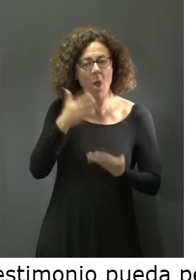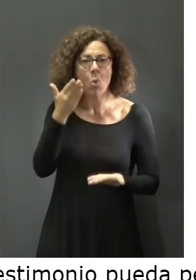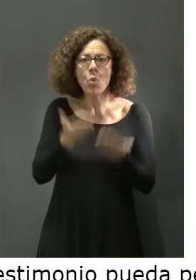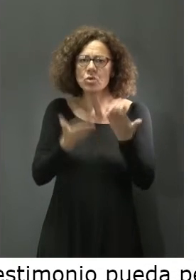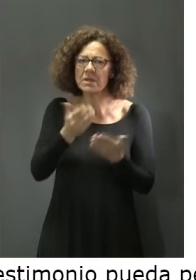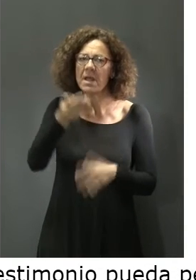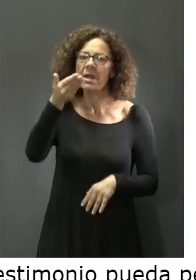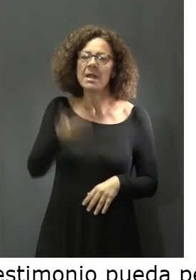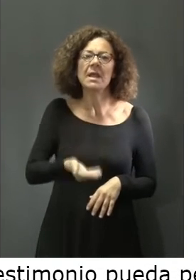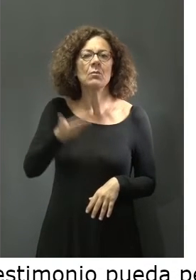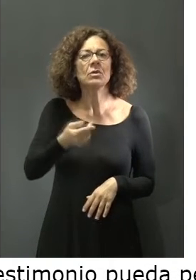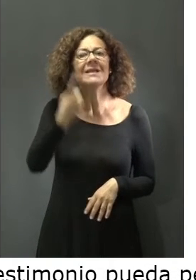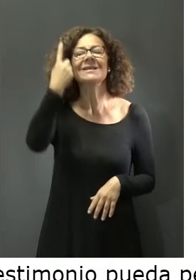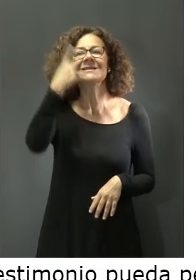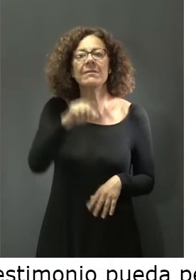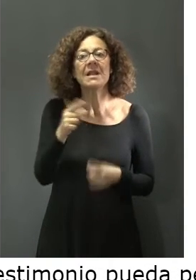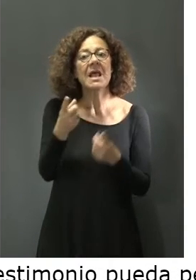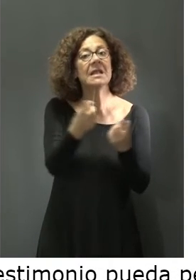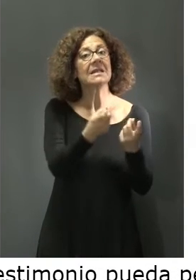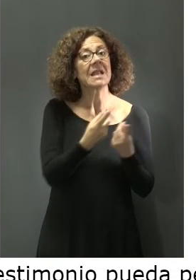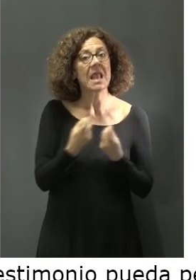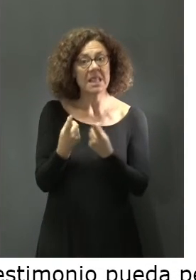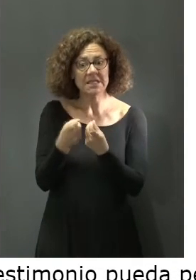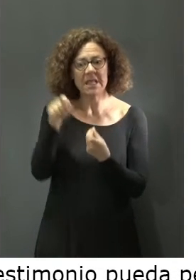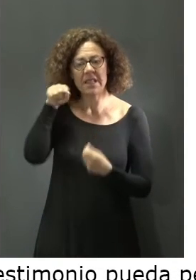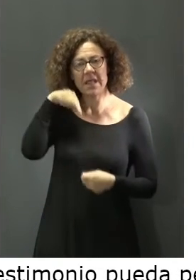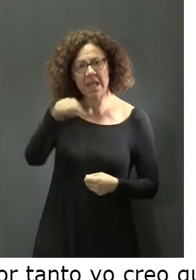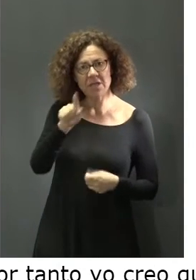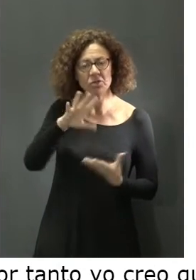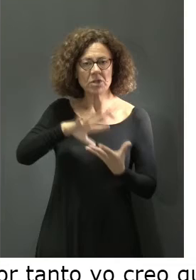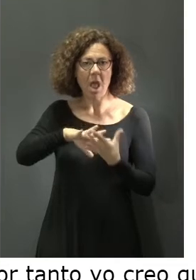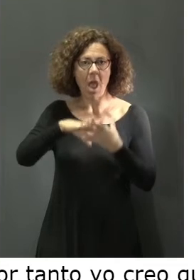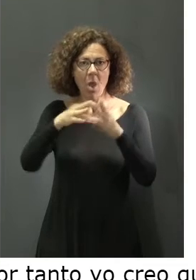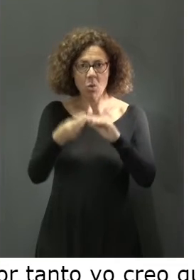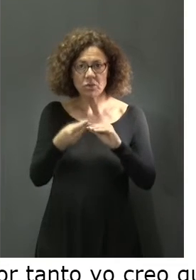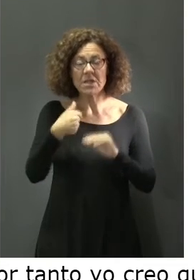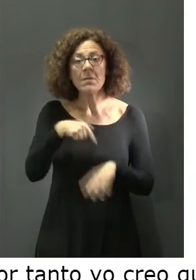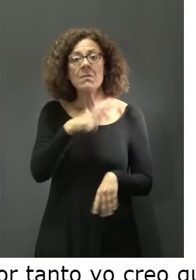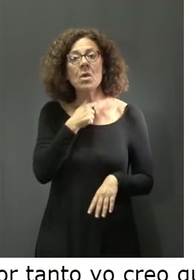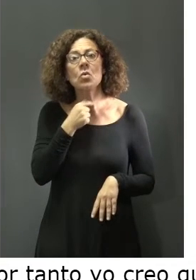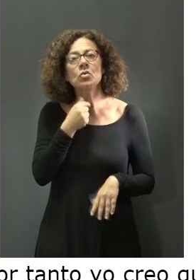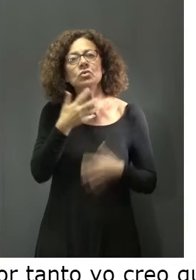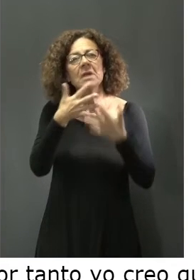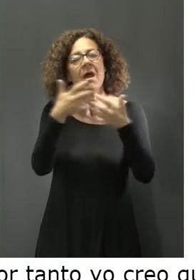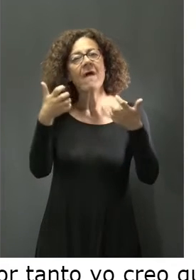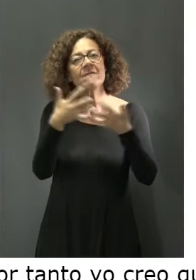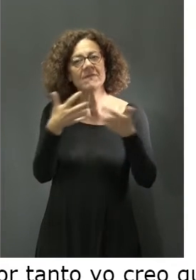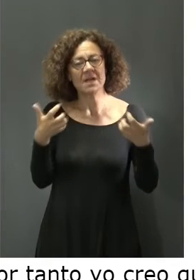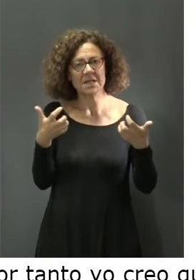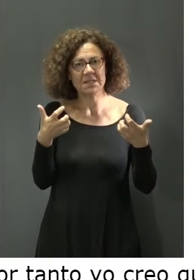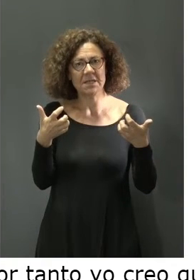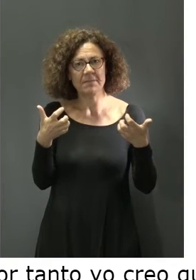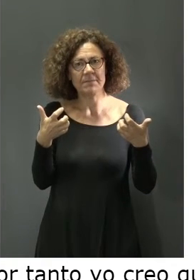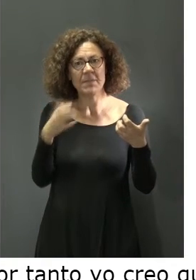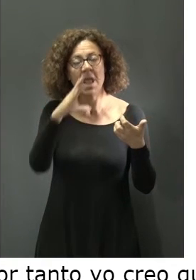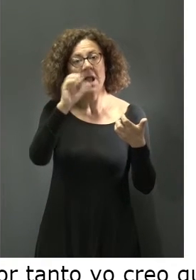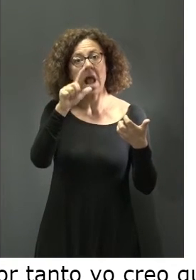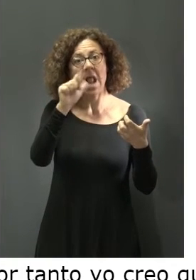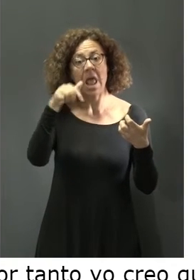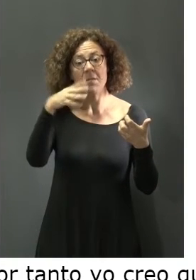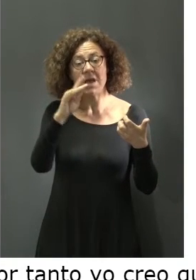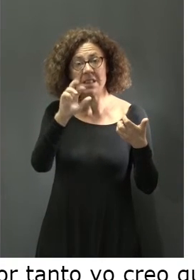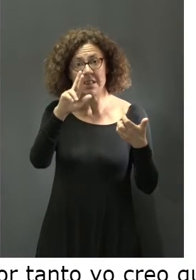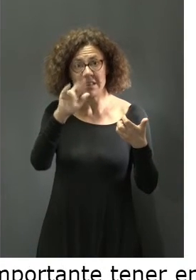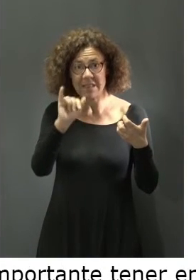es muy importante tener en cuenta la necesidad de estos ajustes y me gusta citar una frase de Calamandrei que